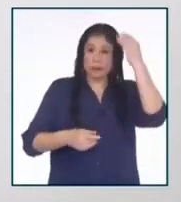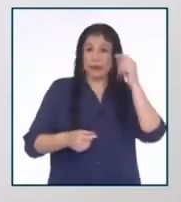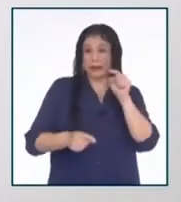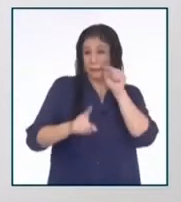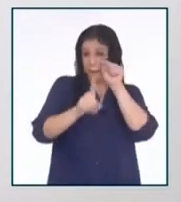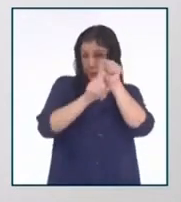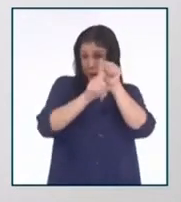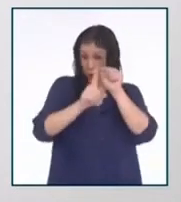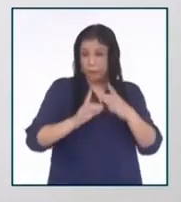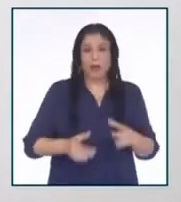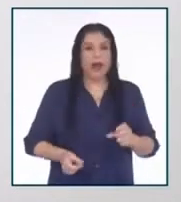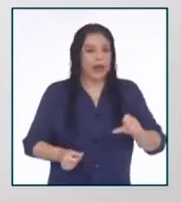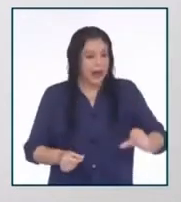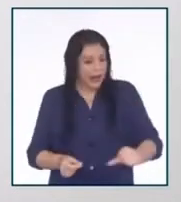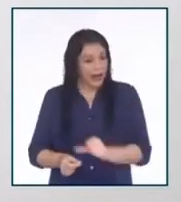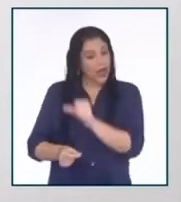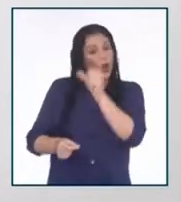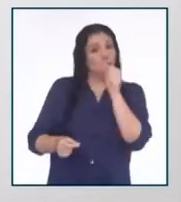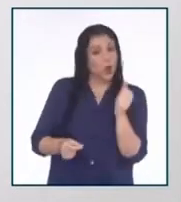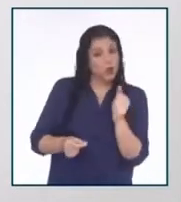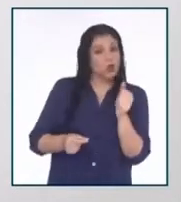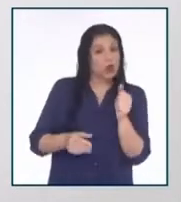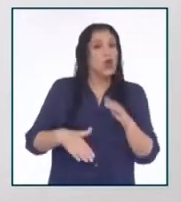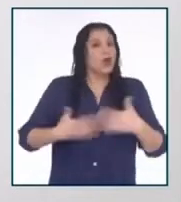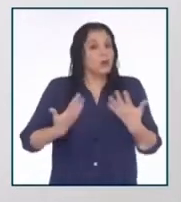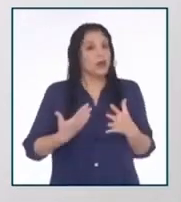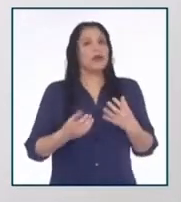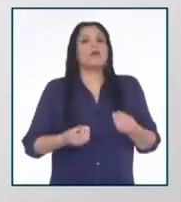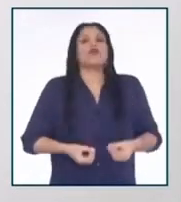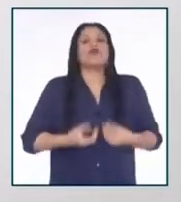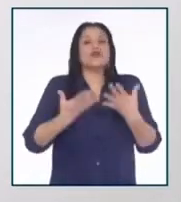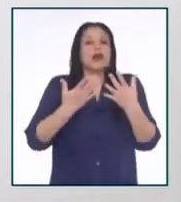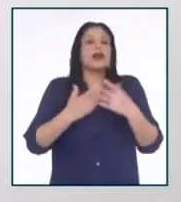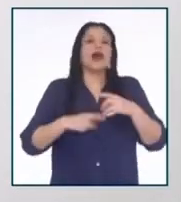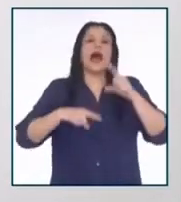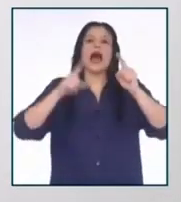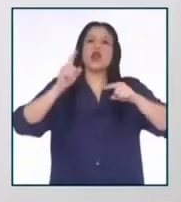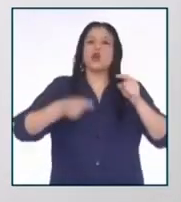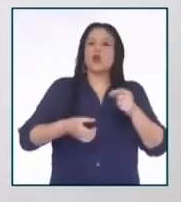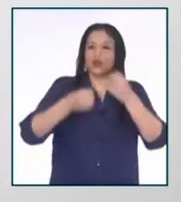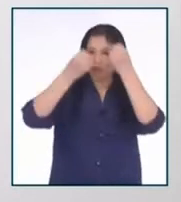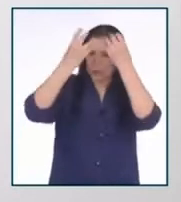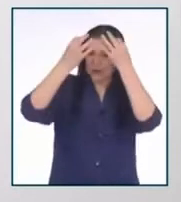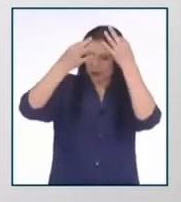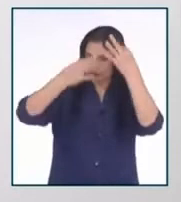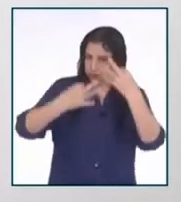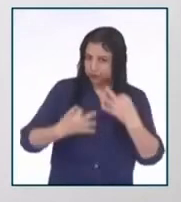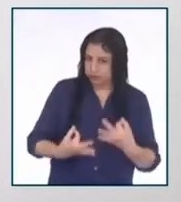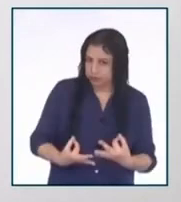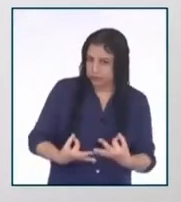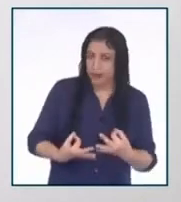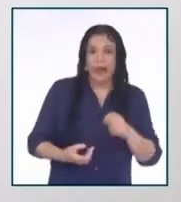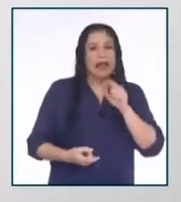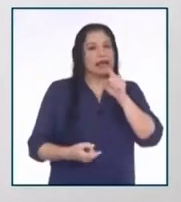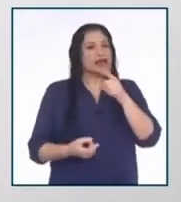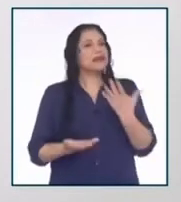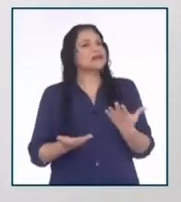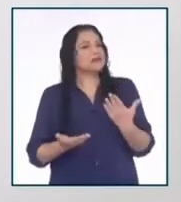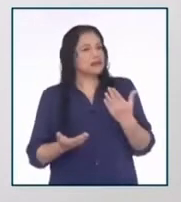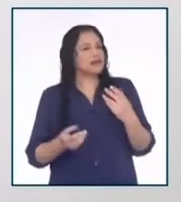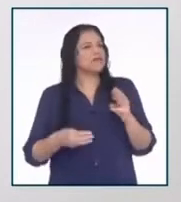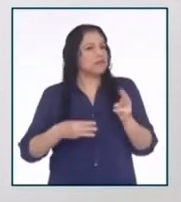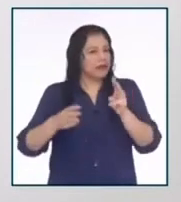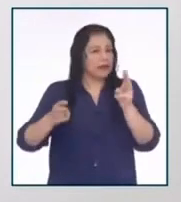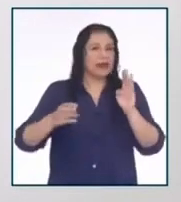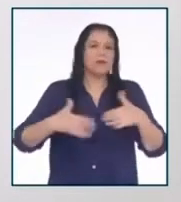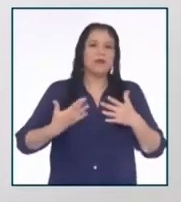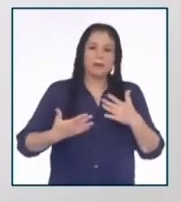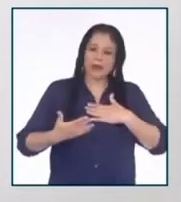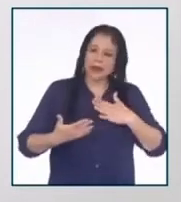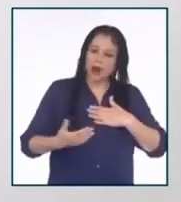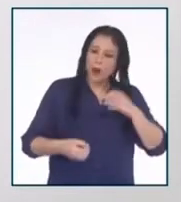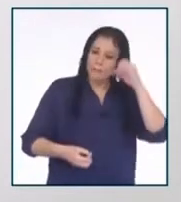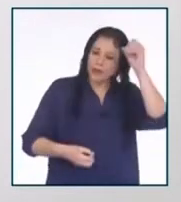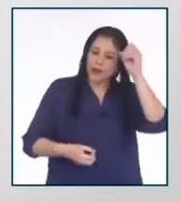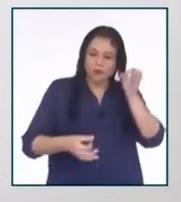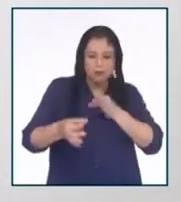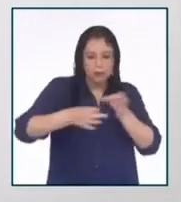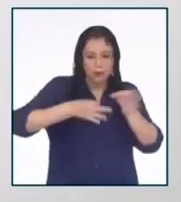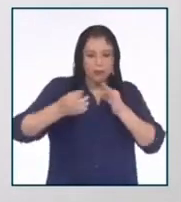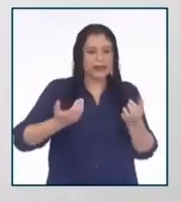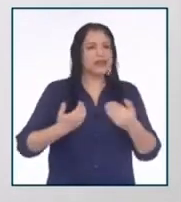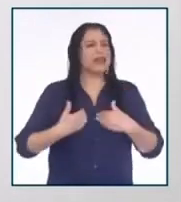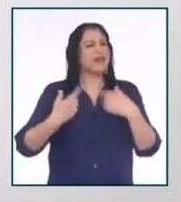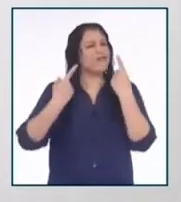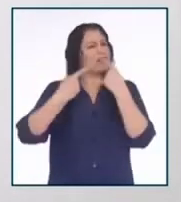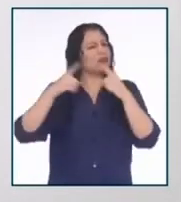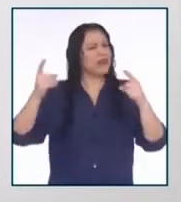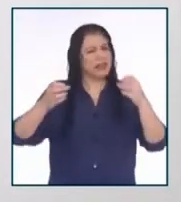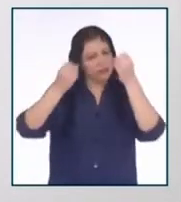específico, en el otro argumento podemos brindar algún dato estadístico. De esta manera, nuestros argumentos manejan